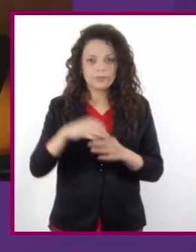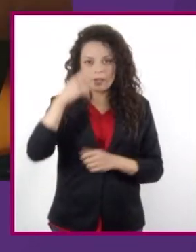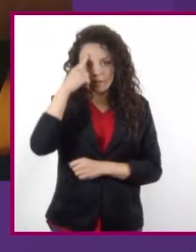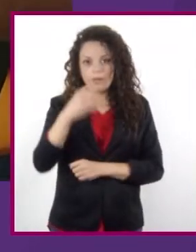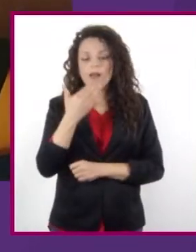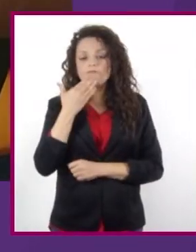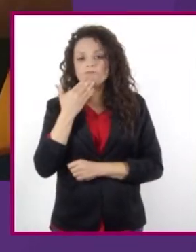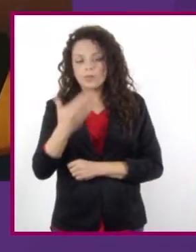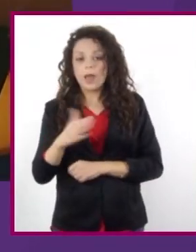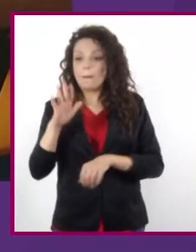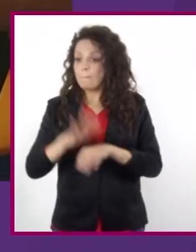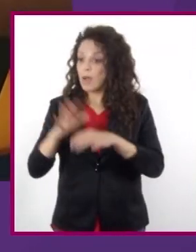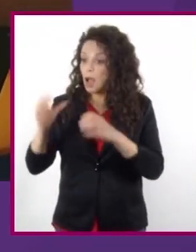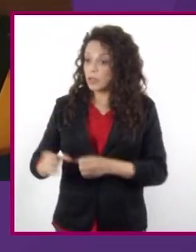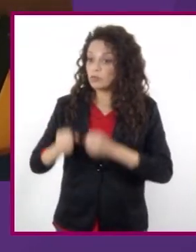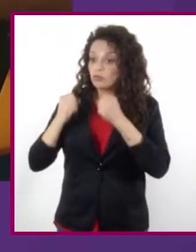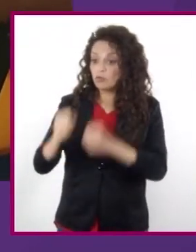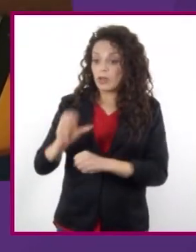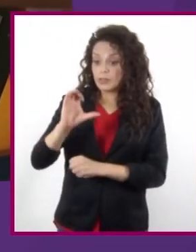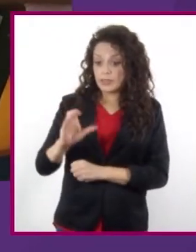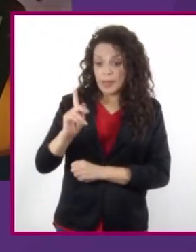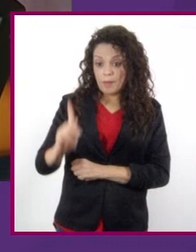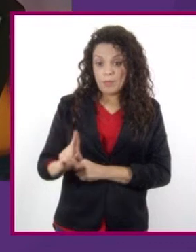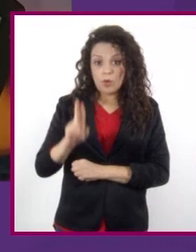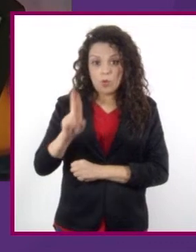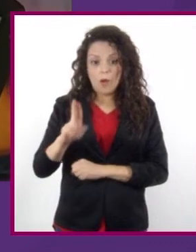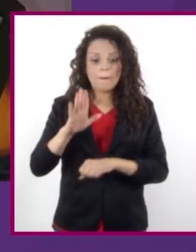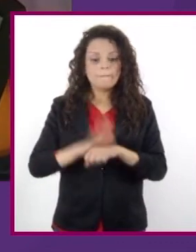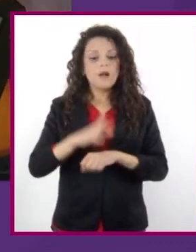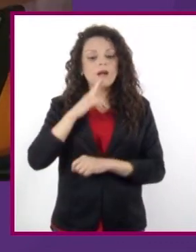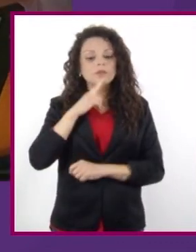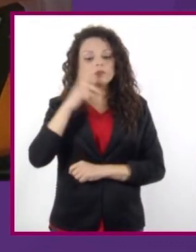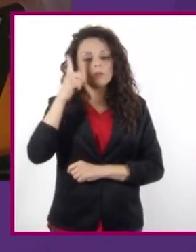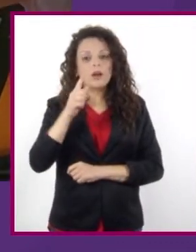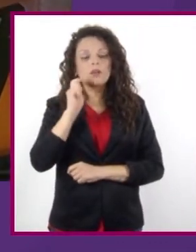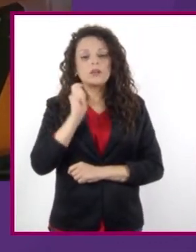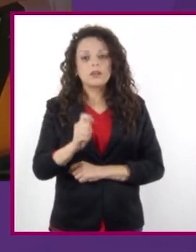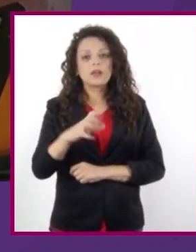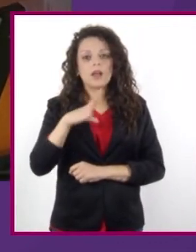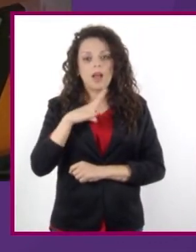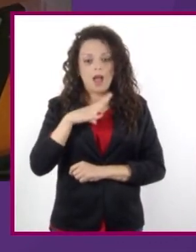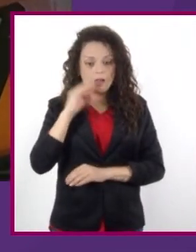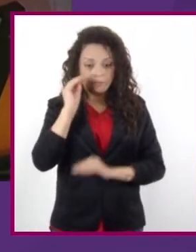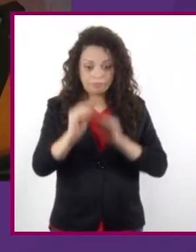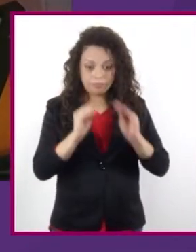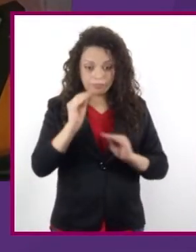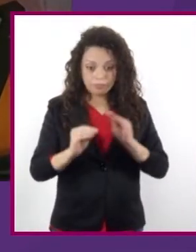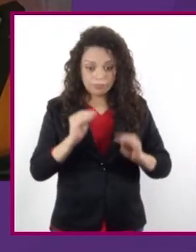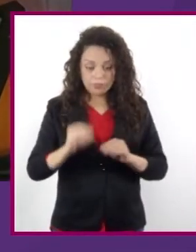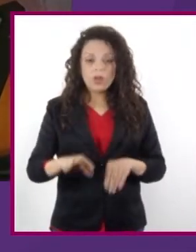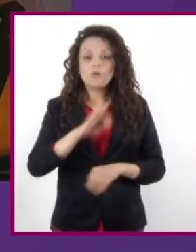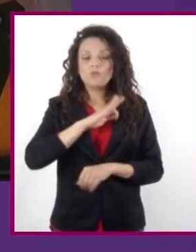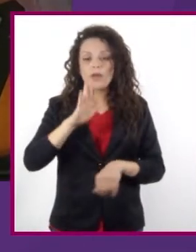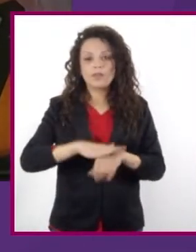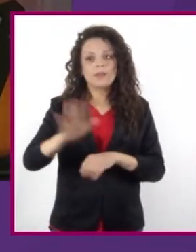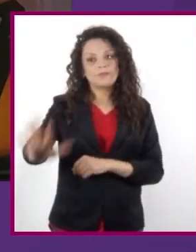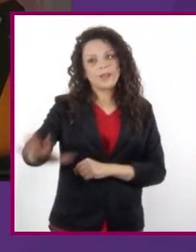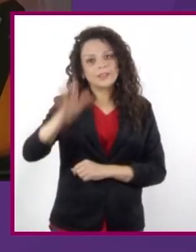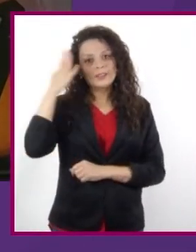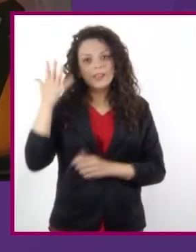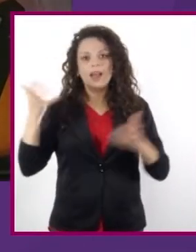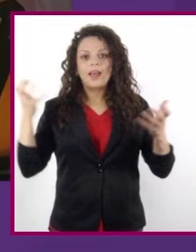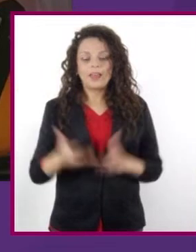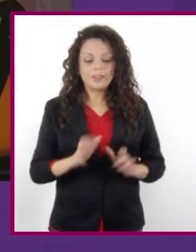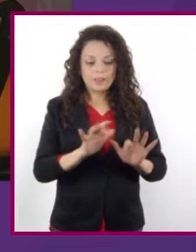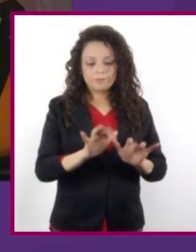Cuanto más potente sea el procesador, mejores componentes agreguemos, más rápido podrá hacer las operaciones